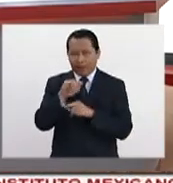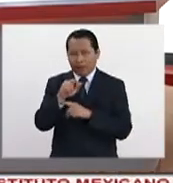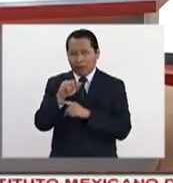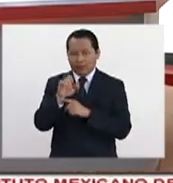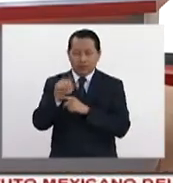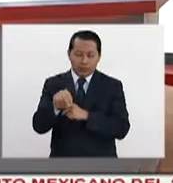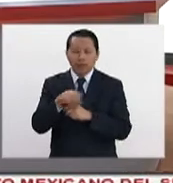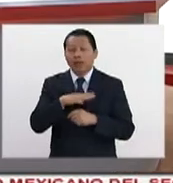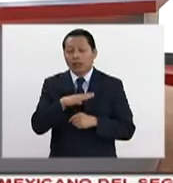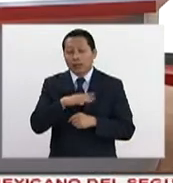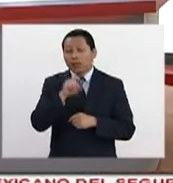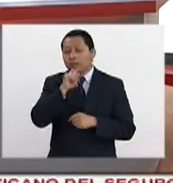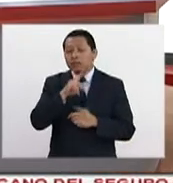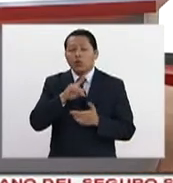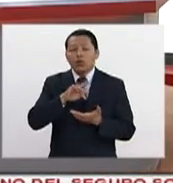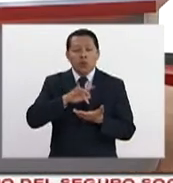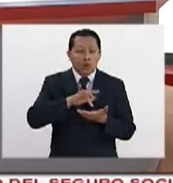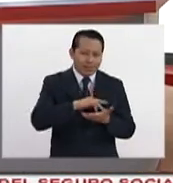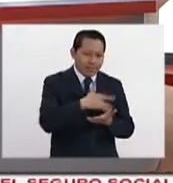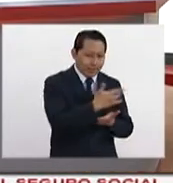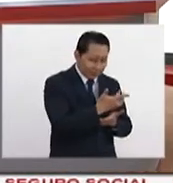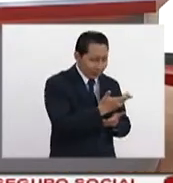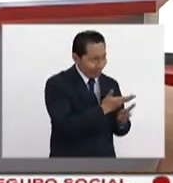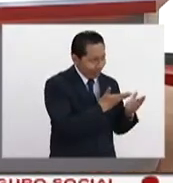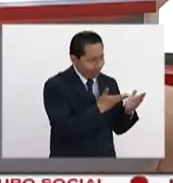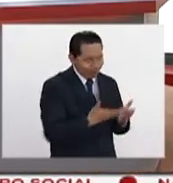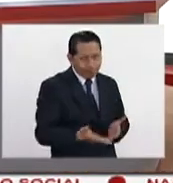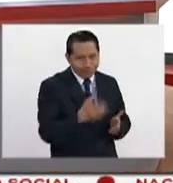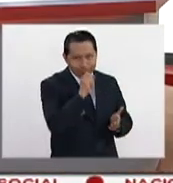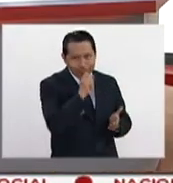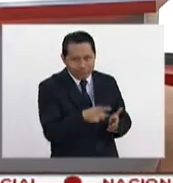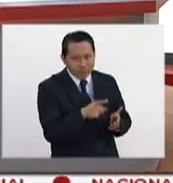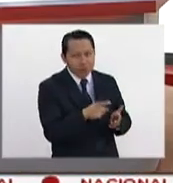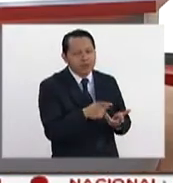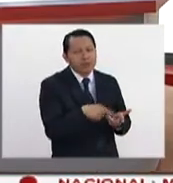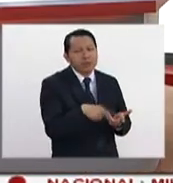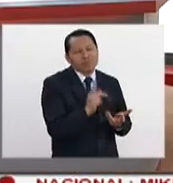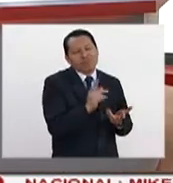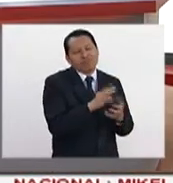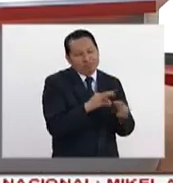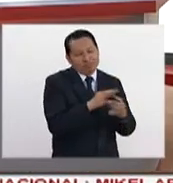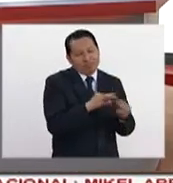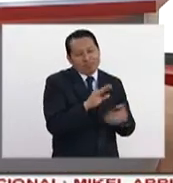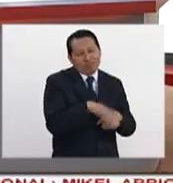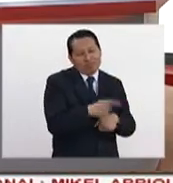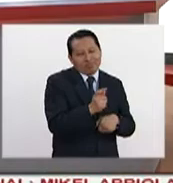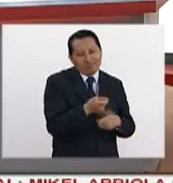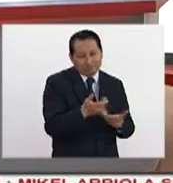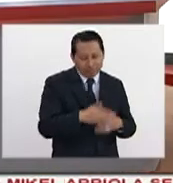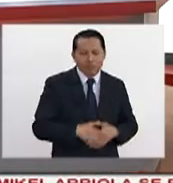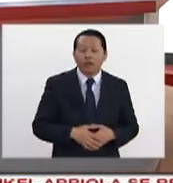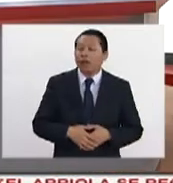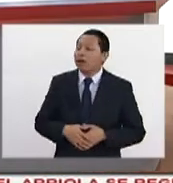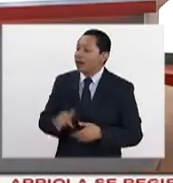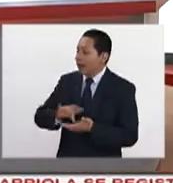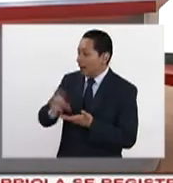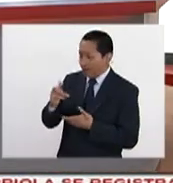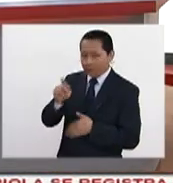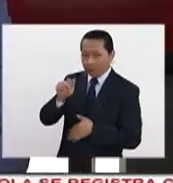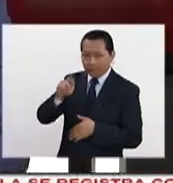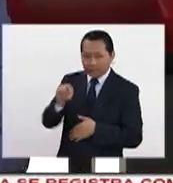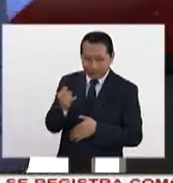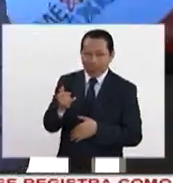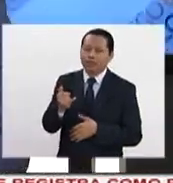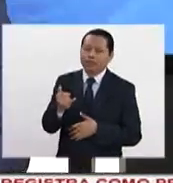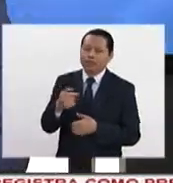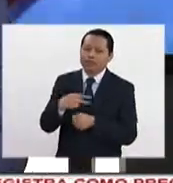Gabriel, por estar aquí en el estudio para que nos expliques, pero ¿qué necesidad? Sí, muchas gracias, Patti, por la invitación. Es un gusto